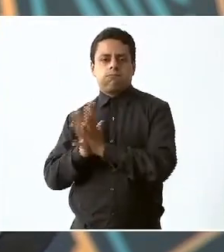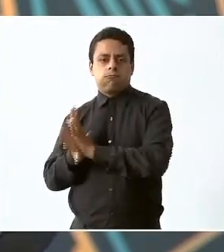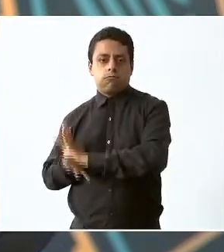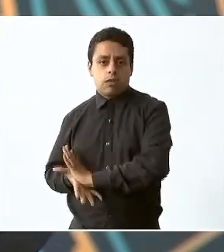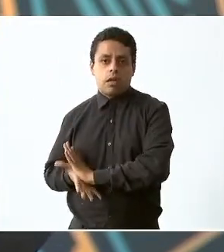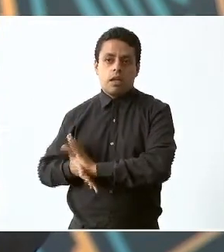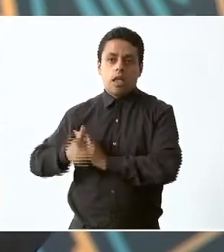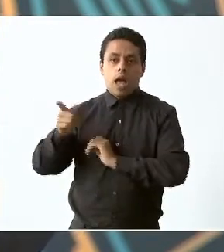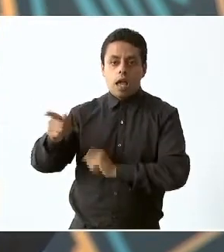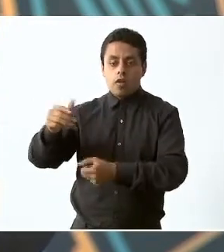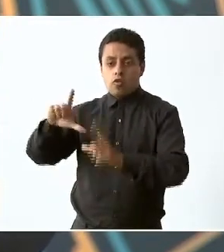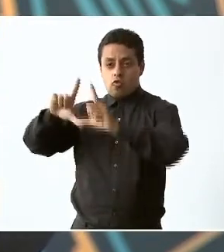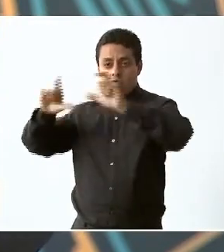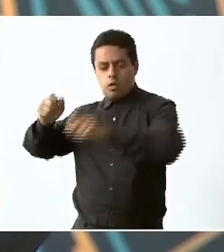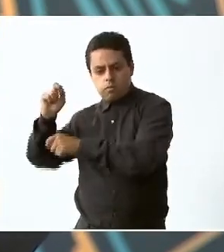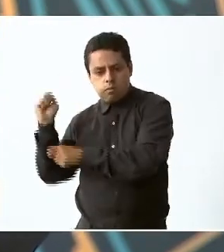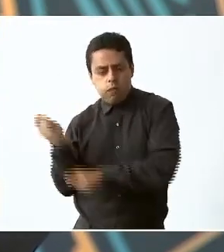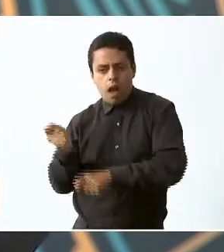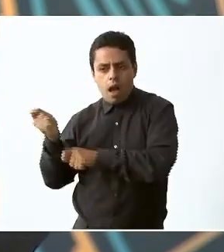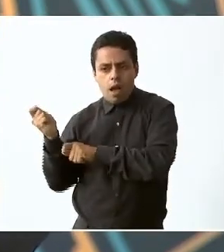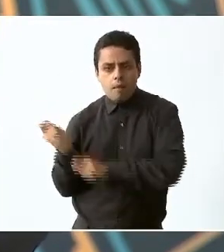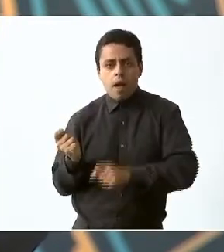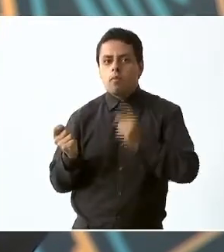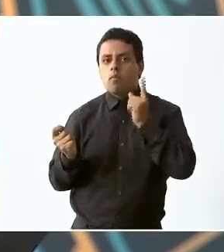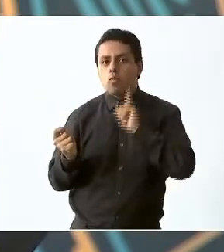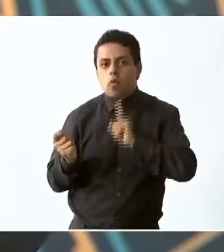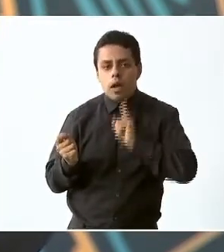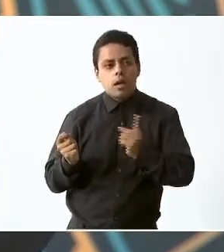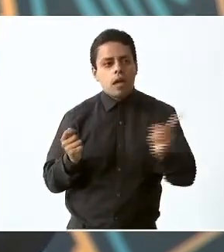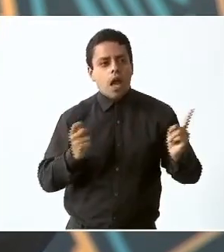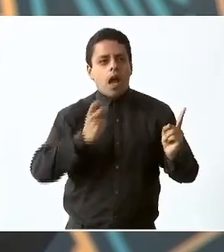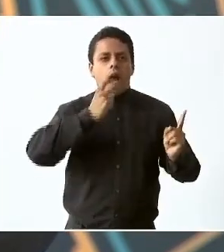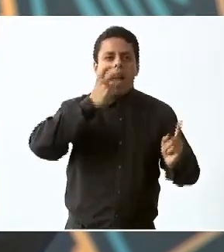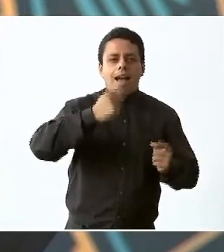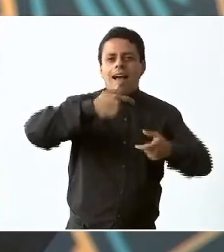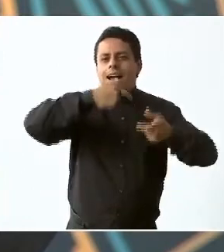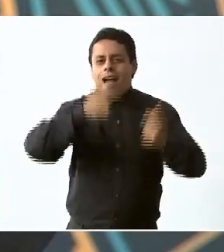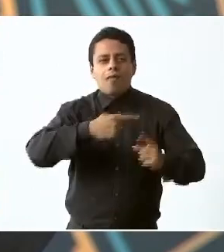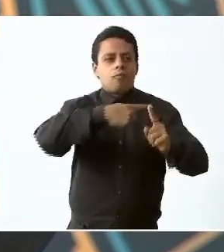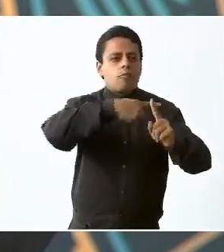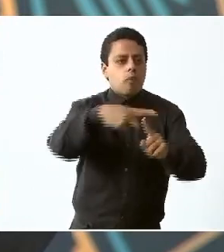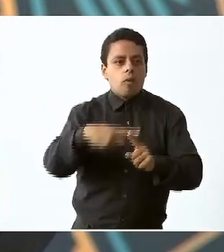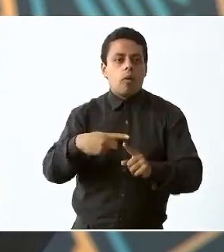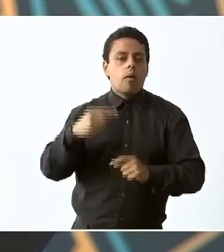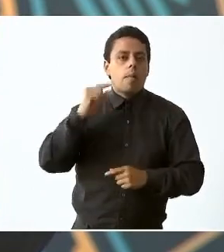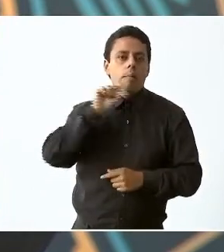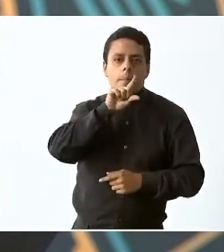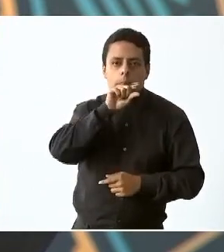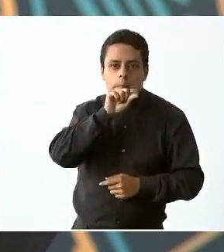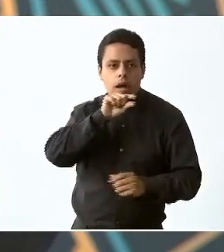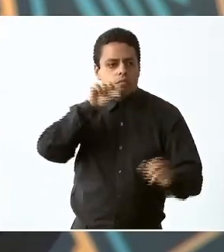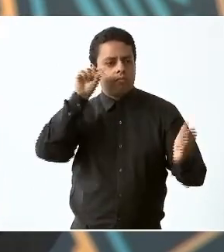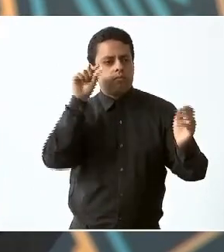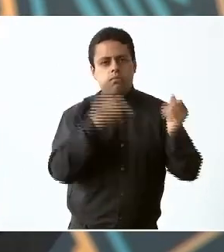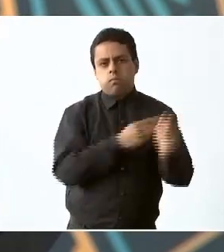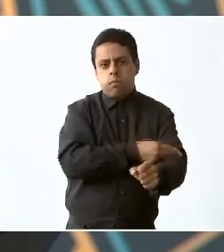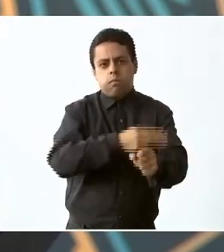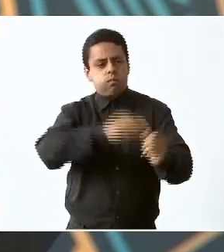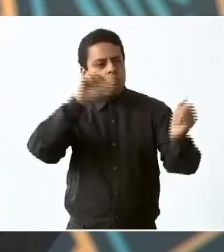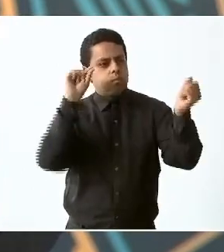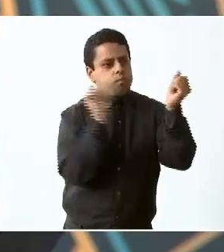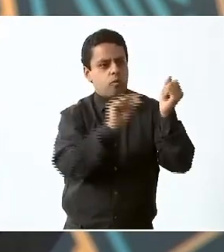las hachas, entre risas y gritos de muchachas y pájaros de oficio carpintero.